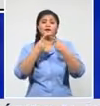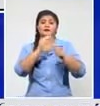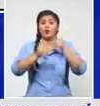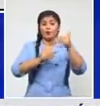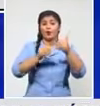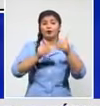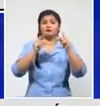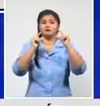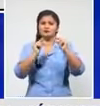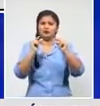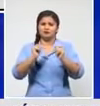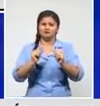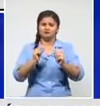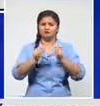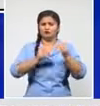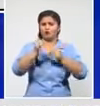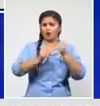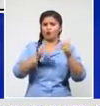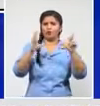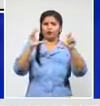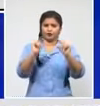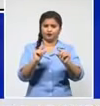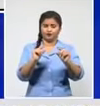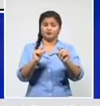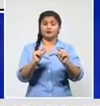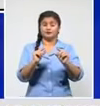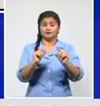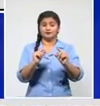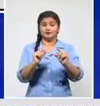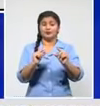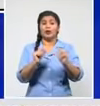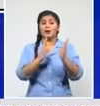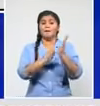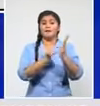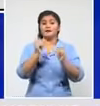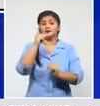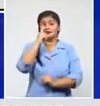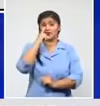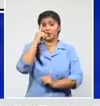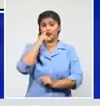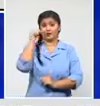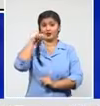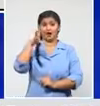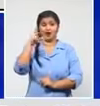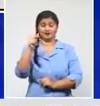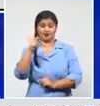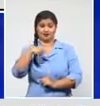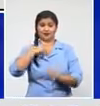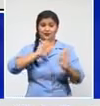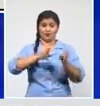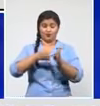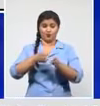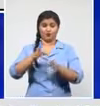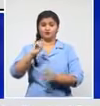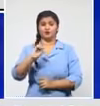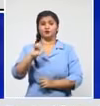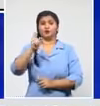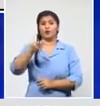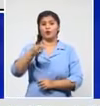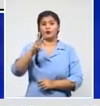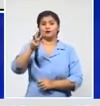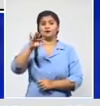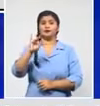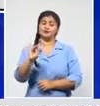y en lo que va de noviembre, de todo el mes de noviembre, pues una tasa de 0,37, que